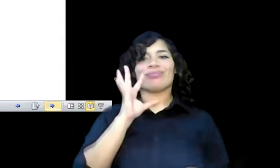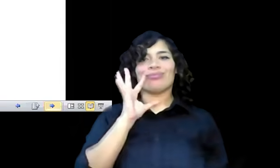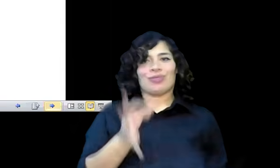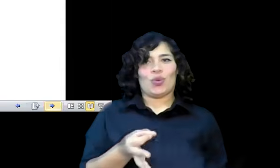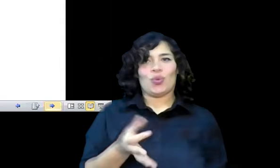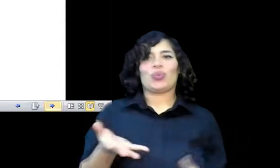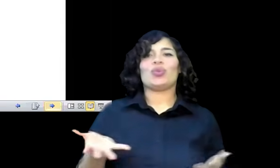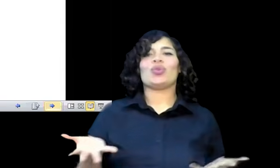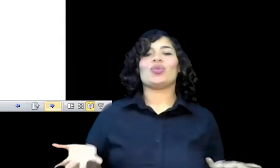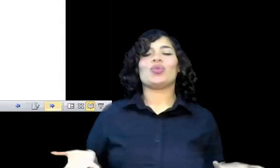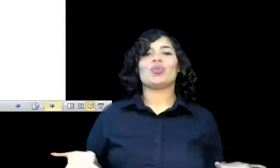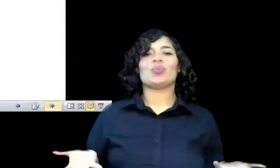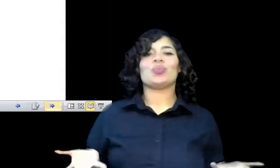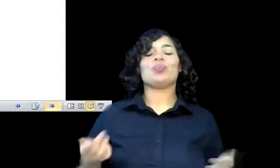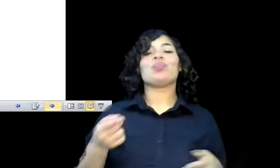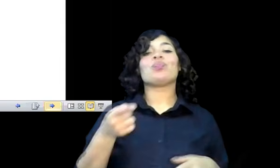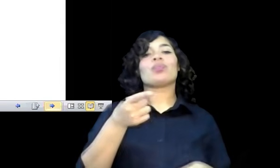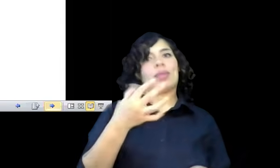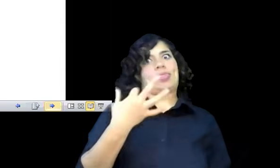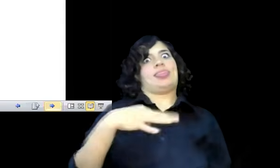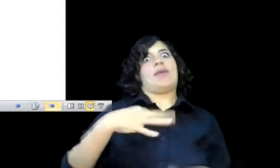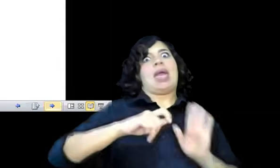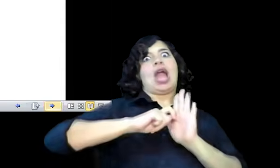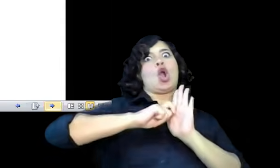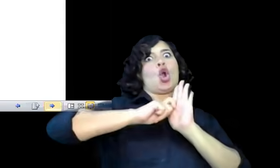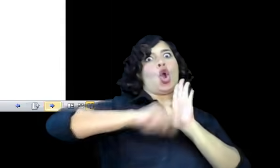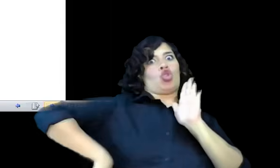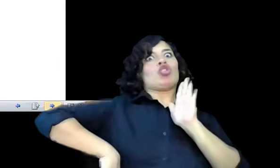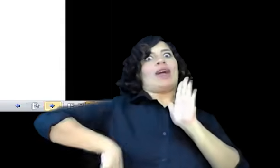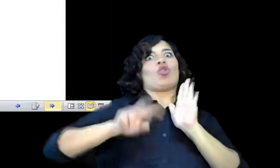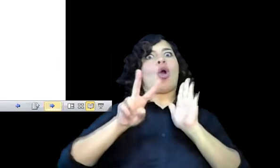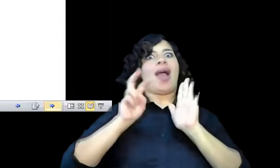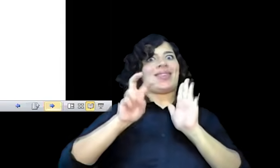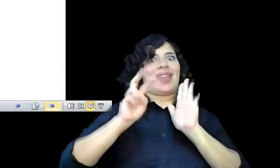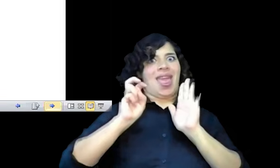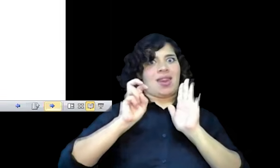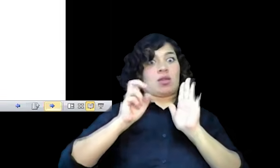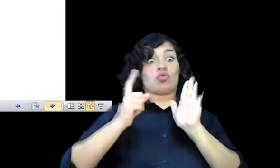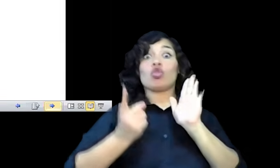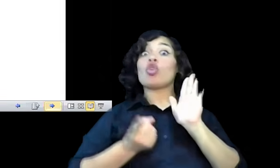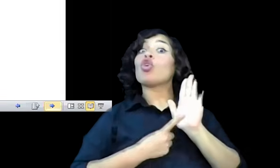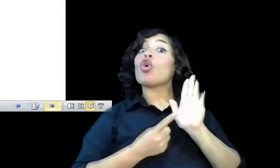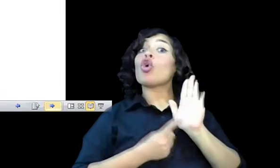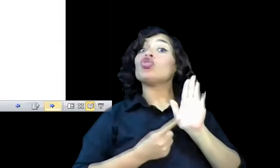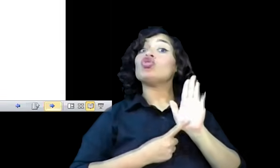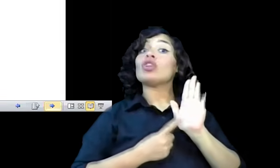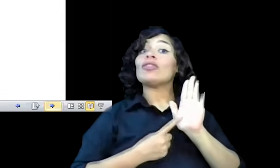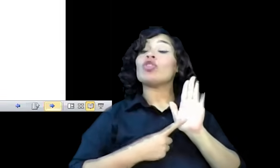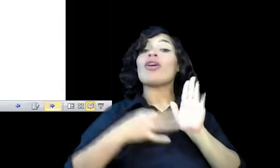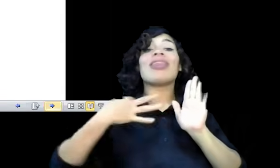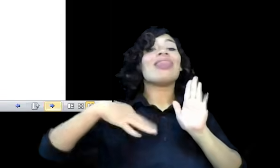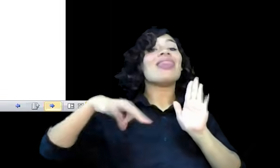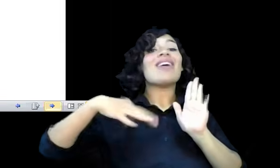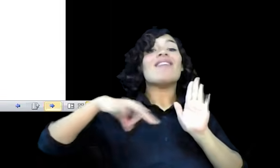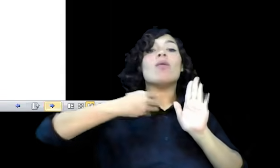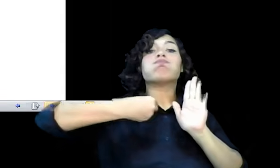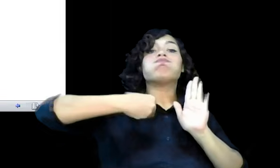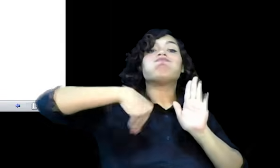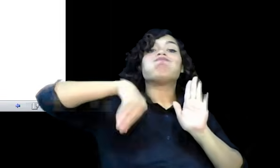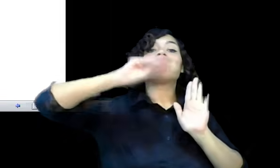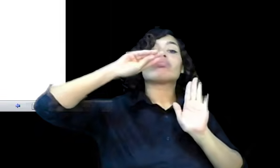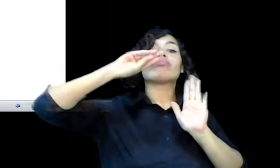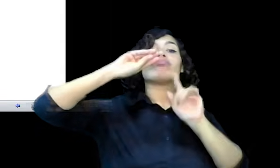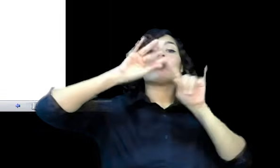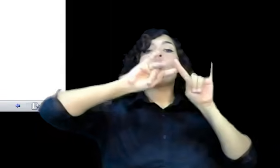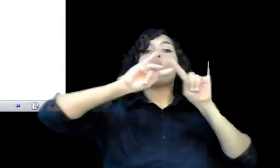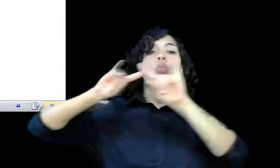supuesto, que haya un contrato de alquiler y que ese contrato sea subido al